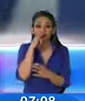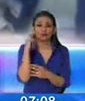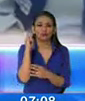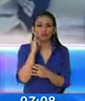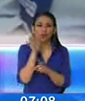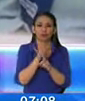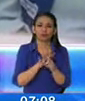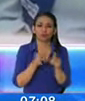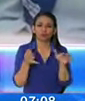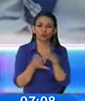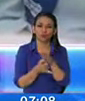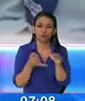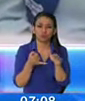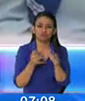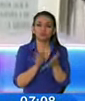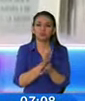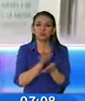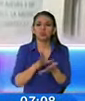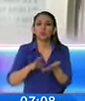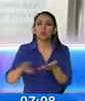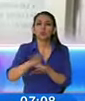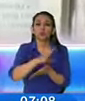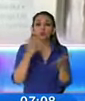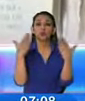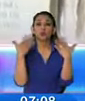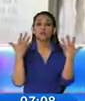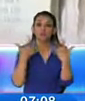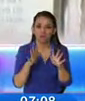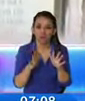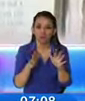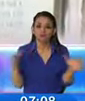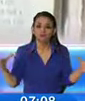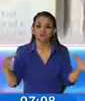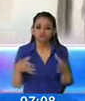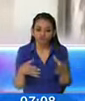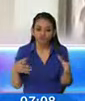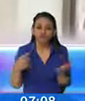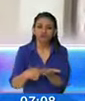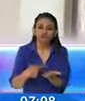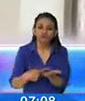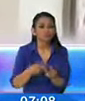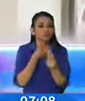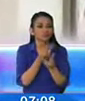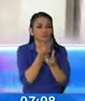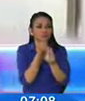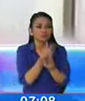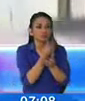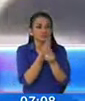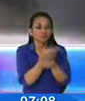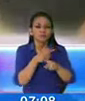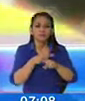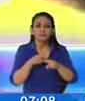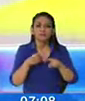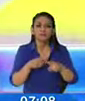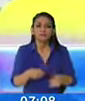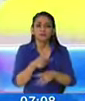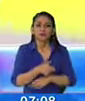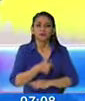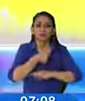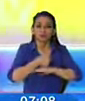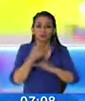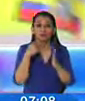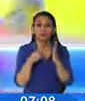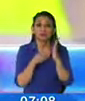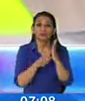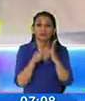agresiones sexuales en centros educativos de Guayaquil para poner en conocimiento de lo ocurrido a diferentes autoridades, como el ministro